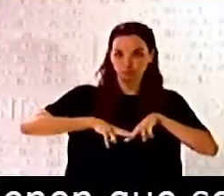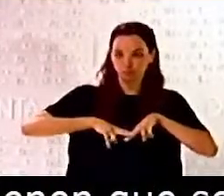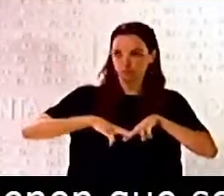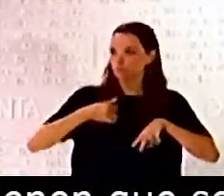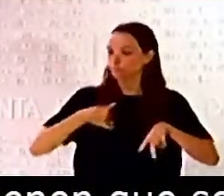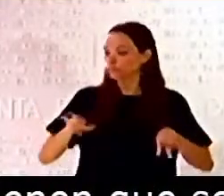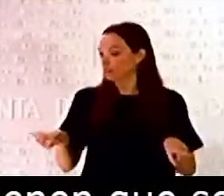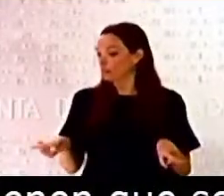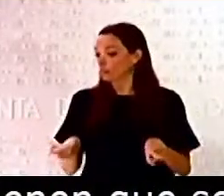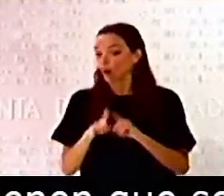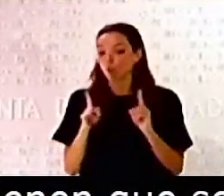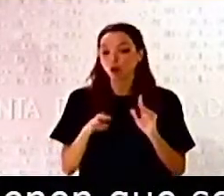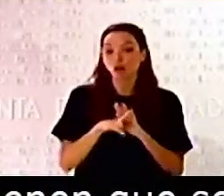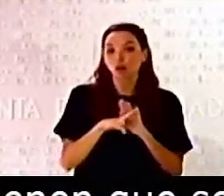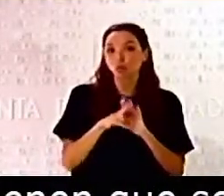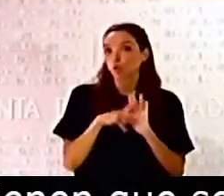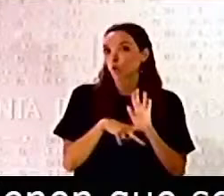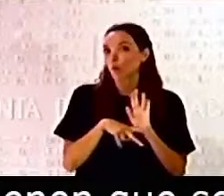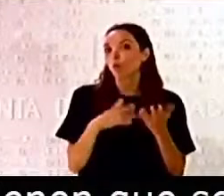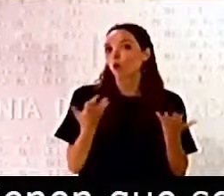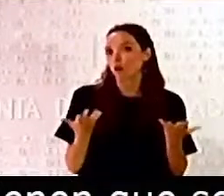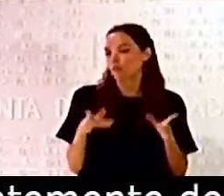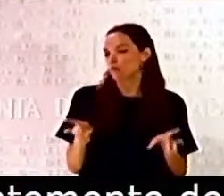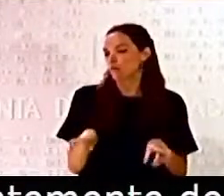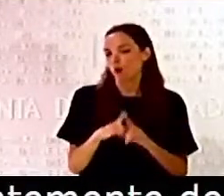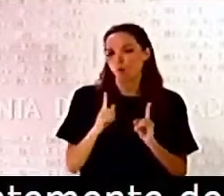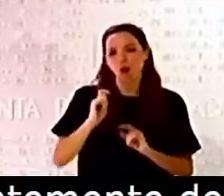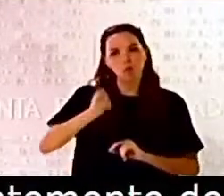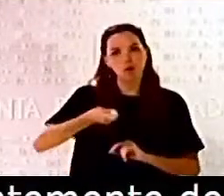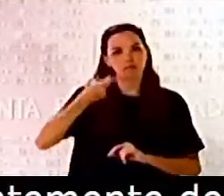independientemente de los instrumentos normativos.